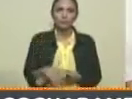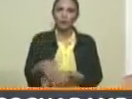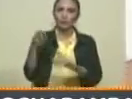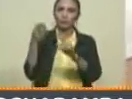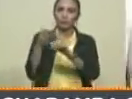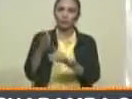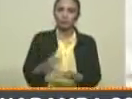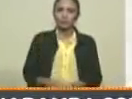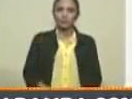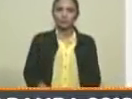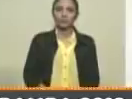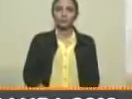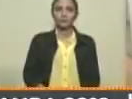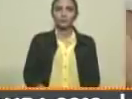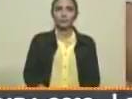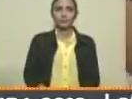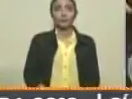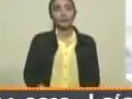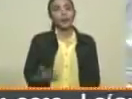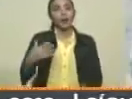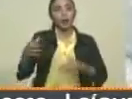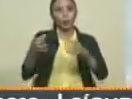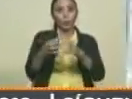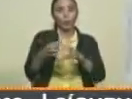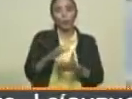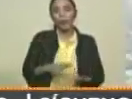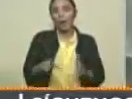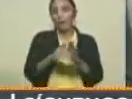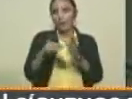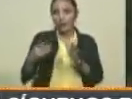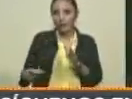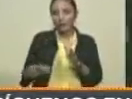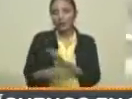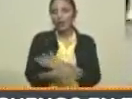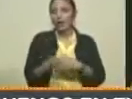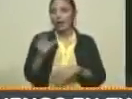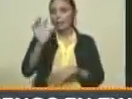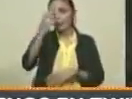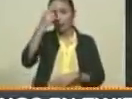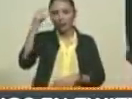Y al final la cancillería de derecha en esos países se impuso.